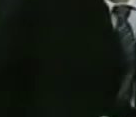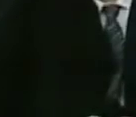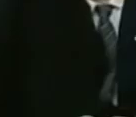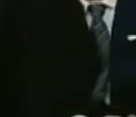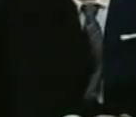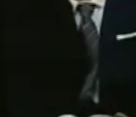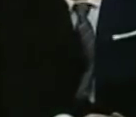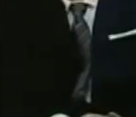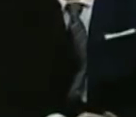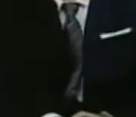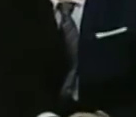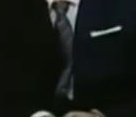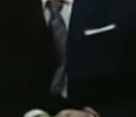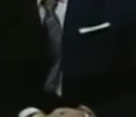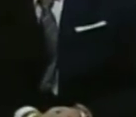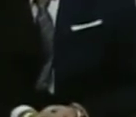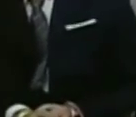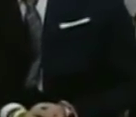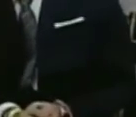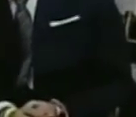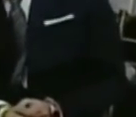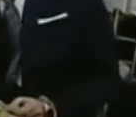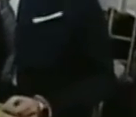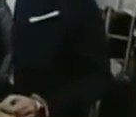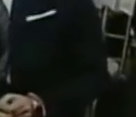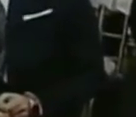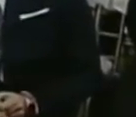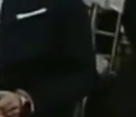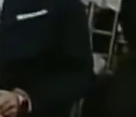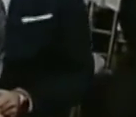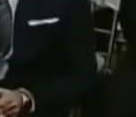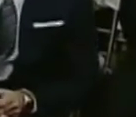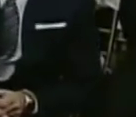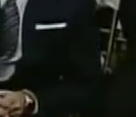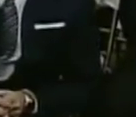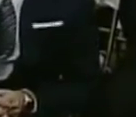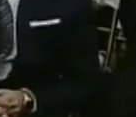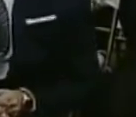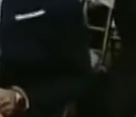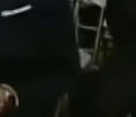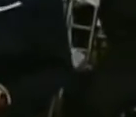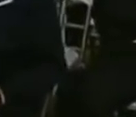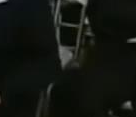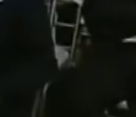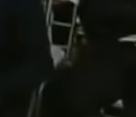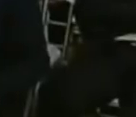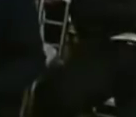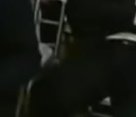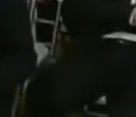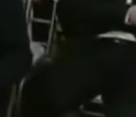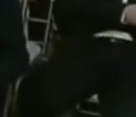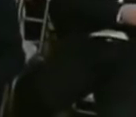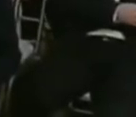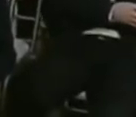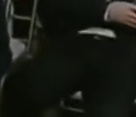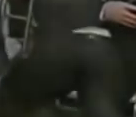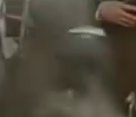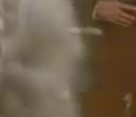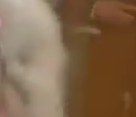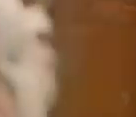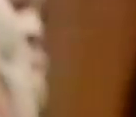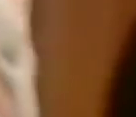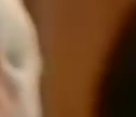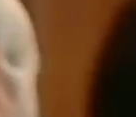sector empresarial que hoy dice presente en el Salón Ezequiel Zamora y apuesta al programa